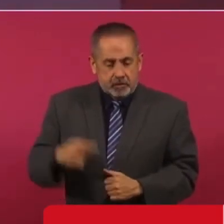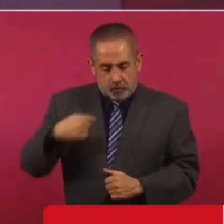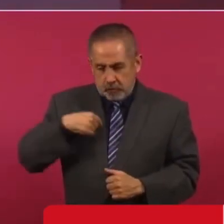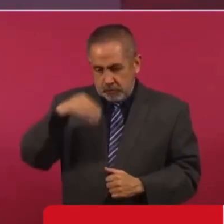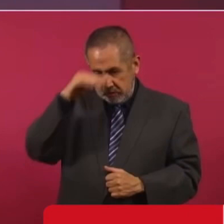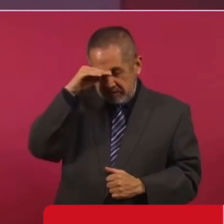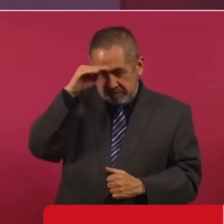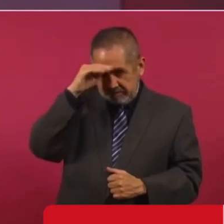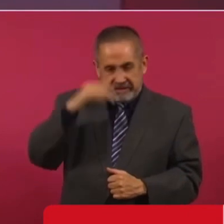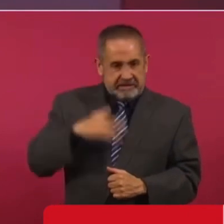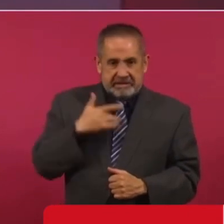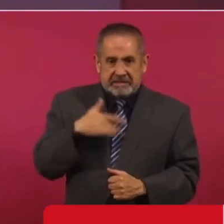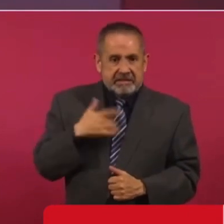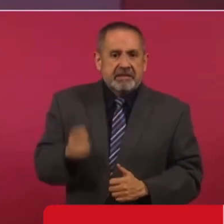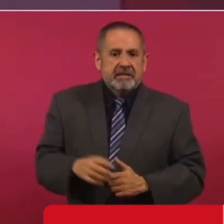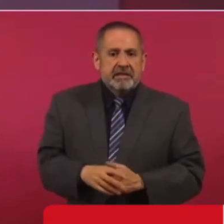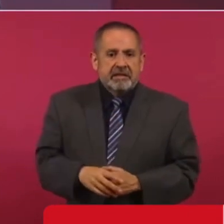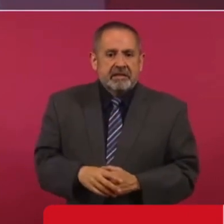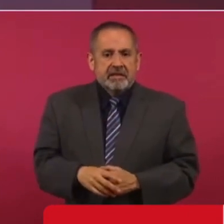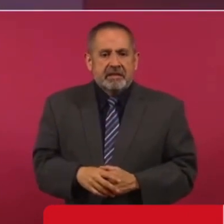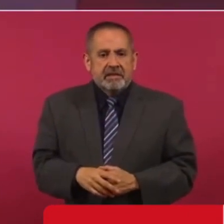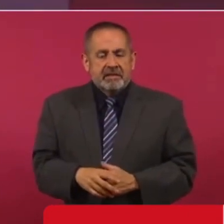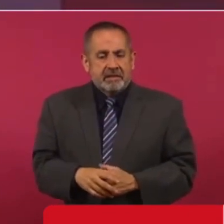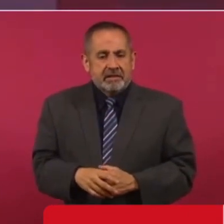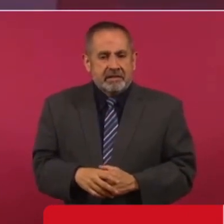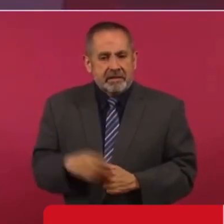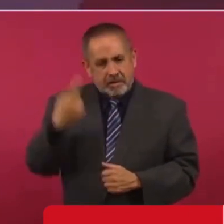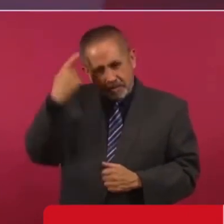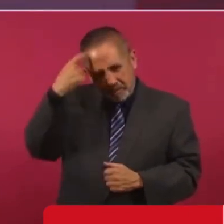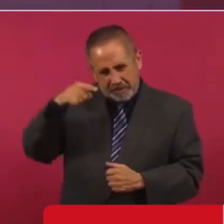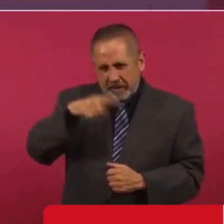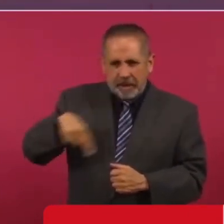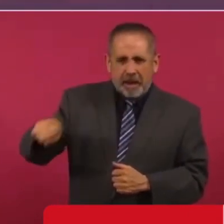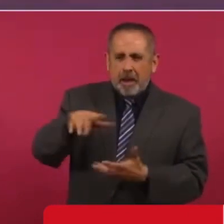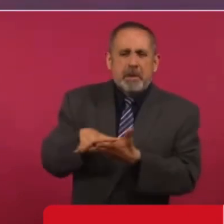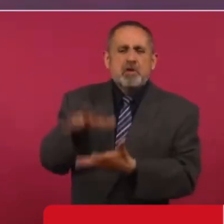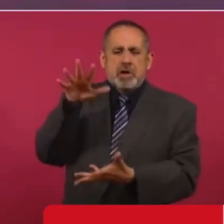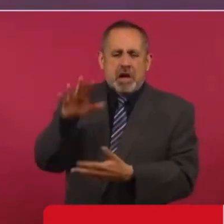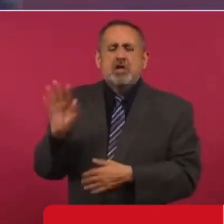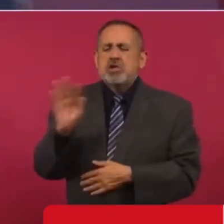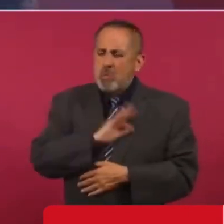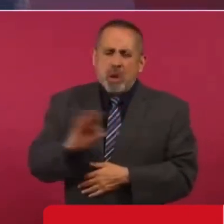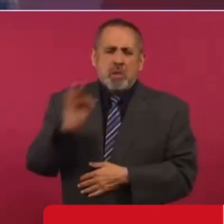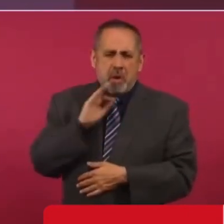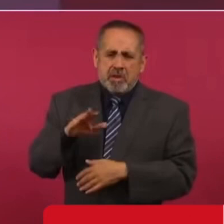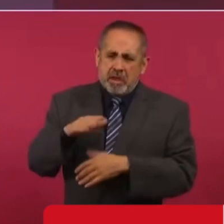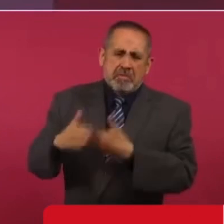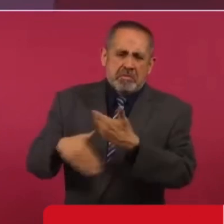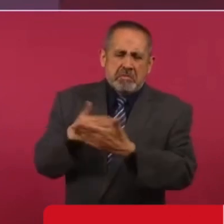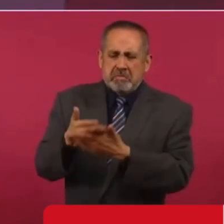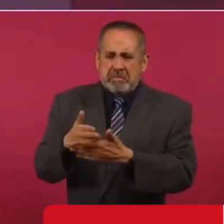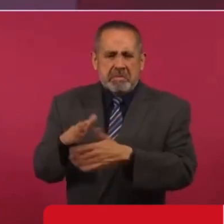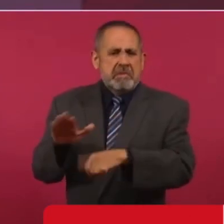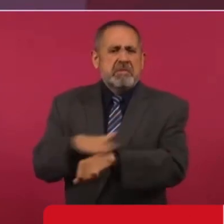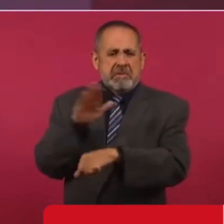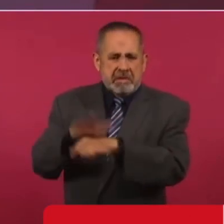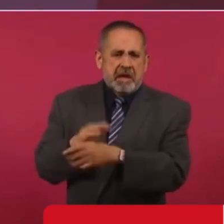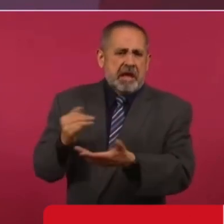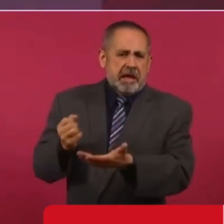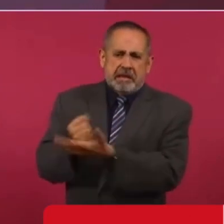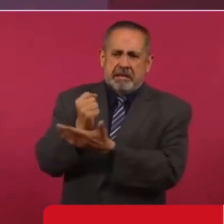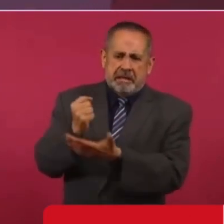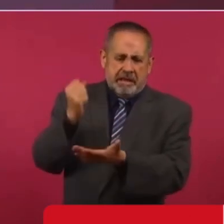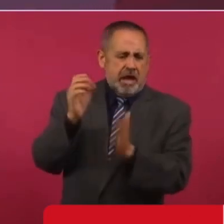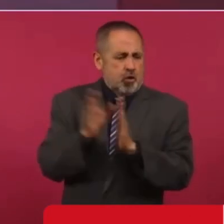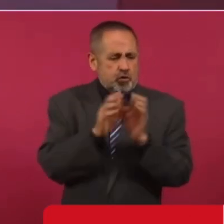considero que va a haber la mayoría que se requiere para llevar a cabo la